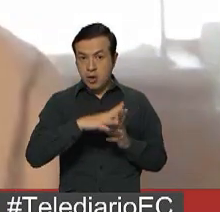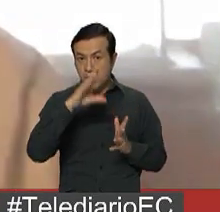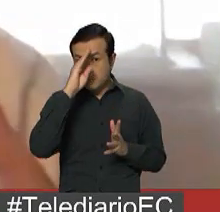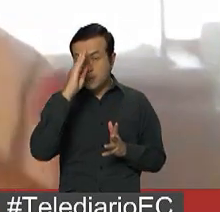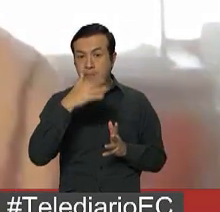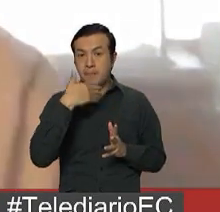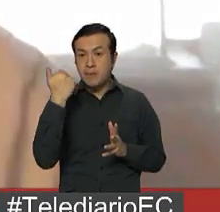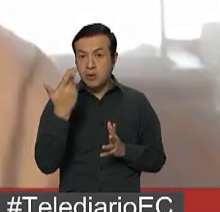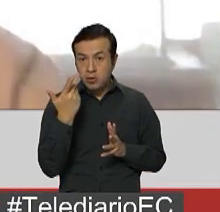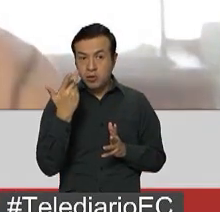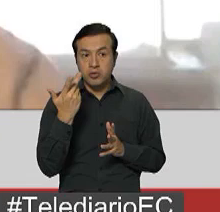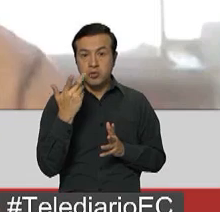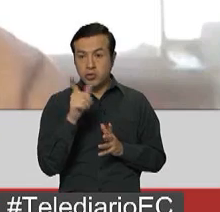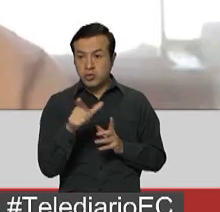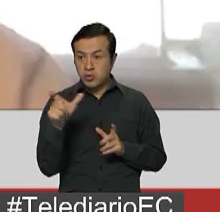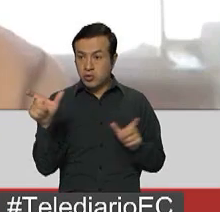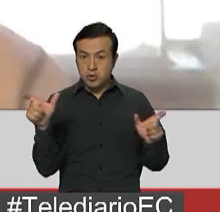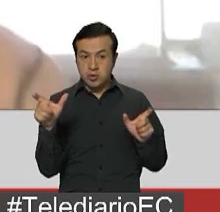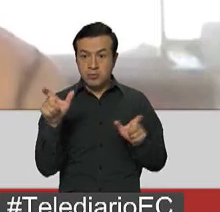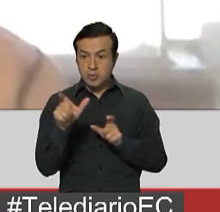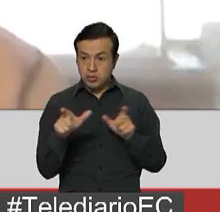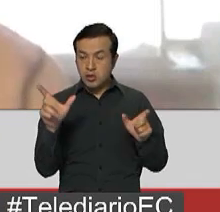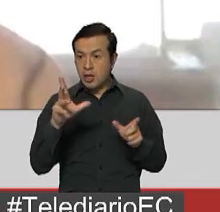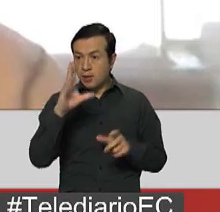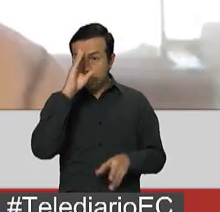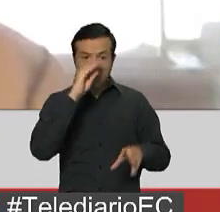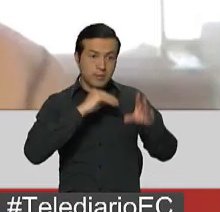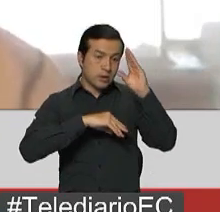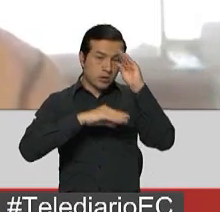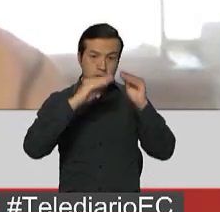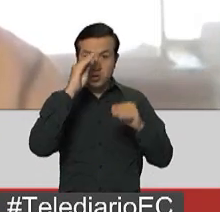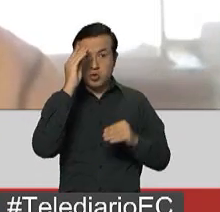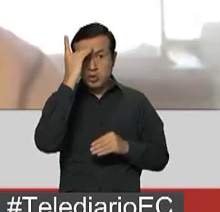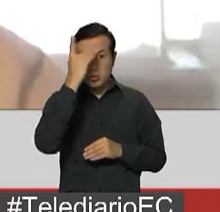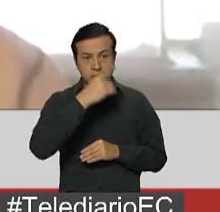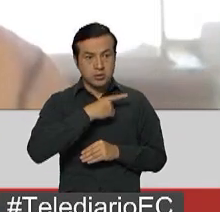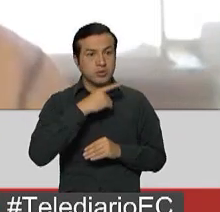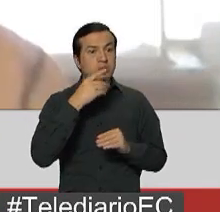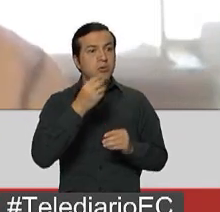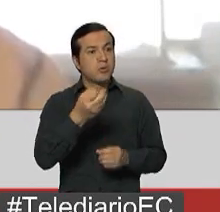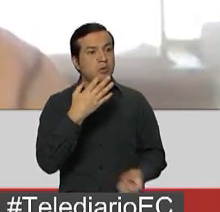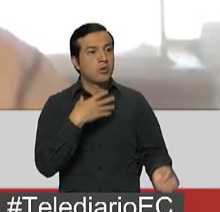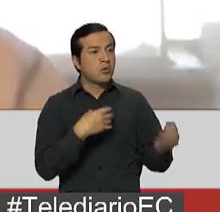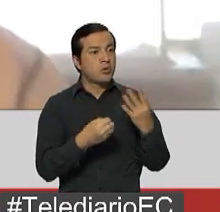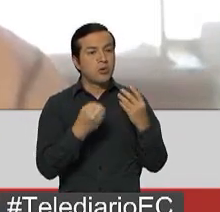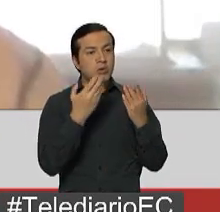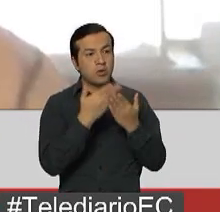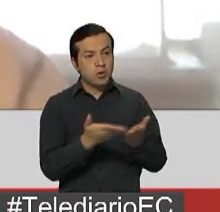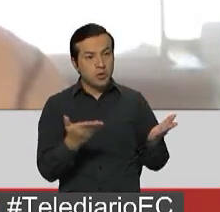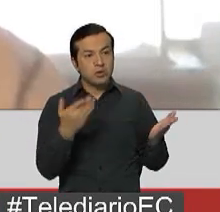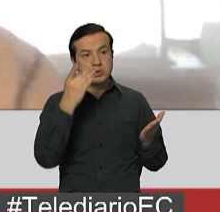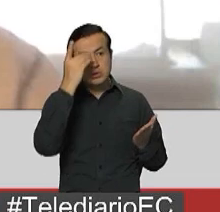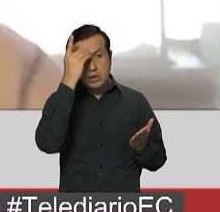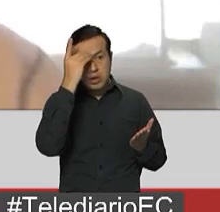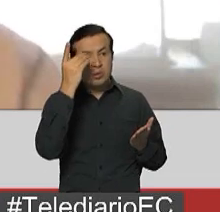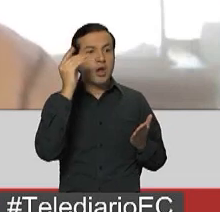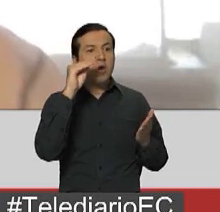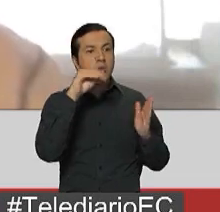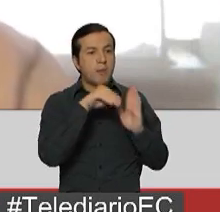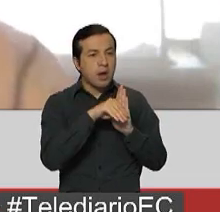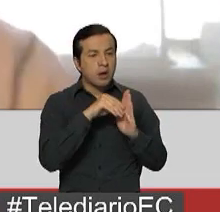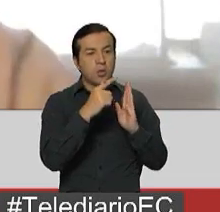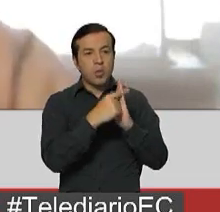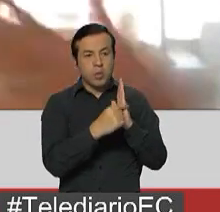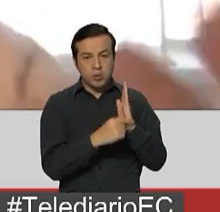mejorar las capacidades y competencias de las personas para tomar decisiones informadas respecto de los productos de servicios financieros y el